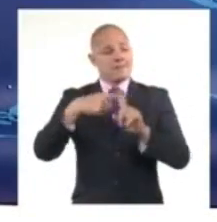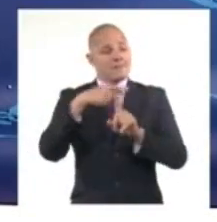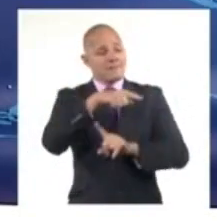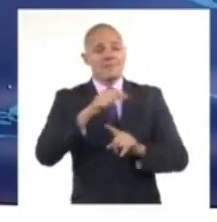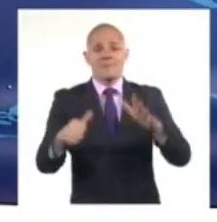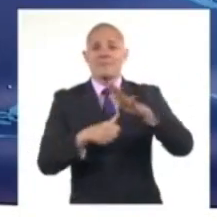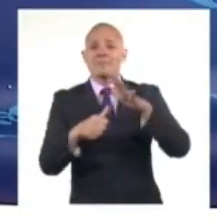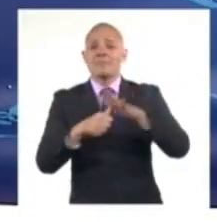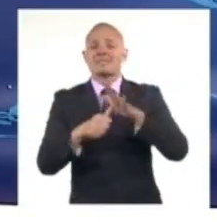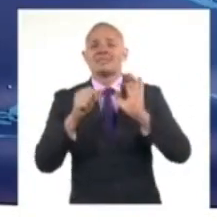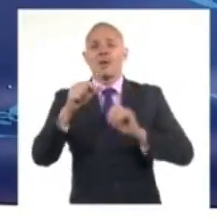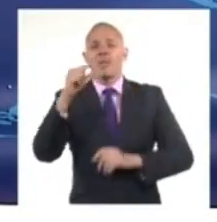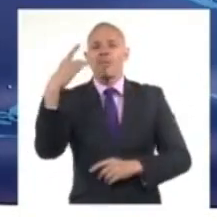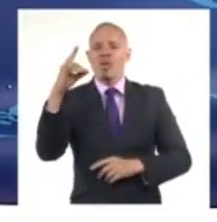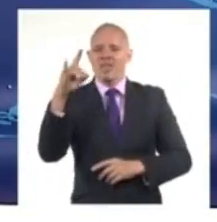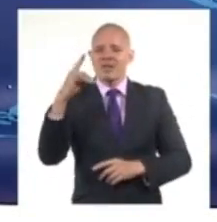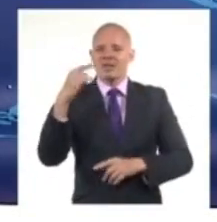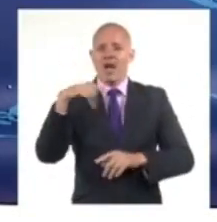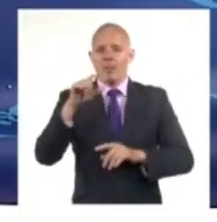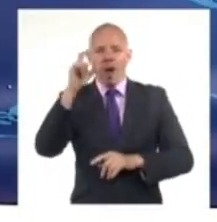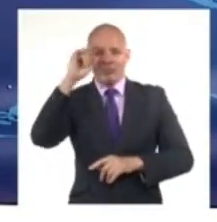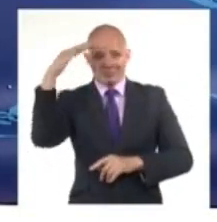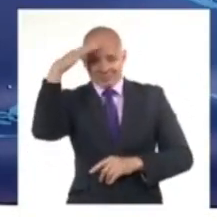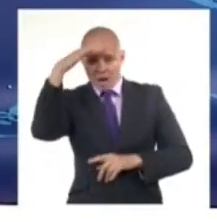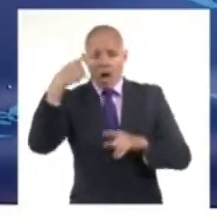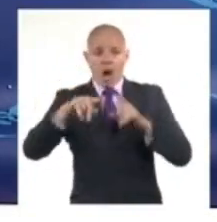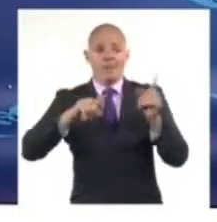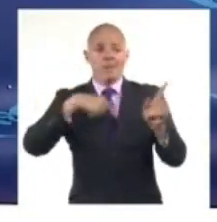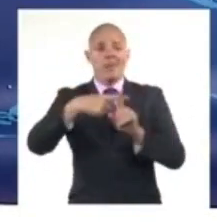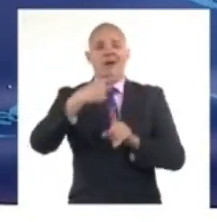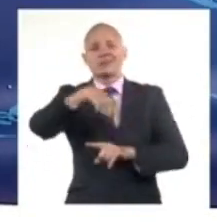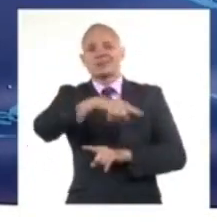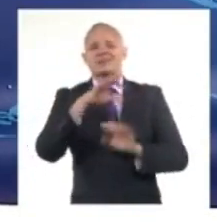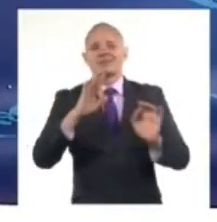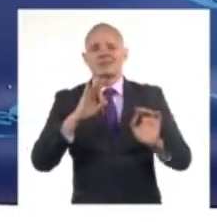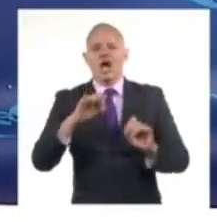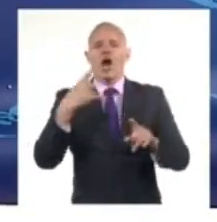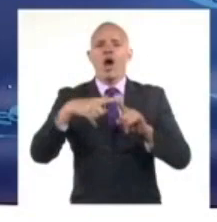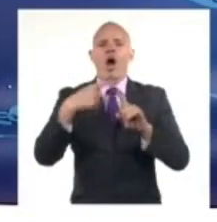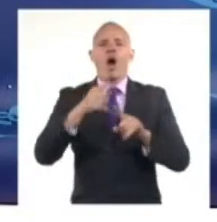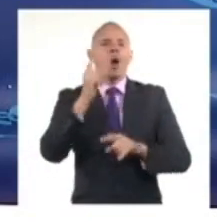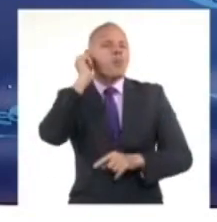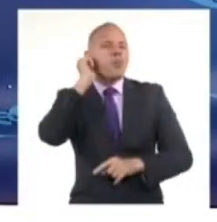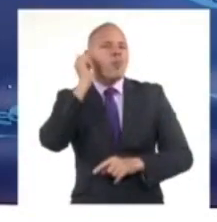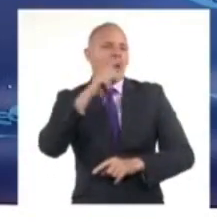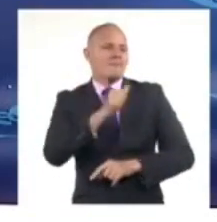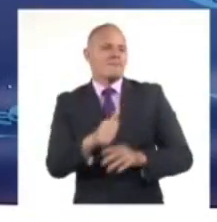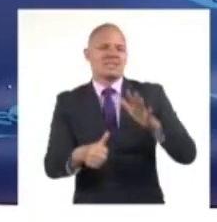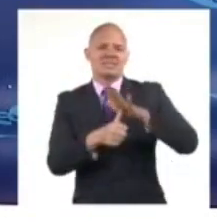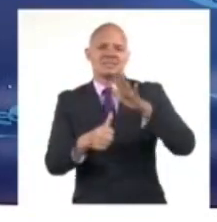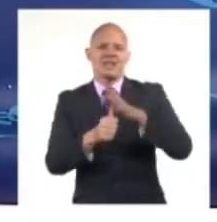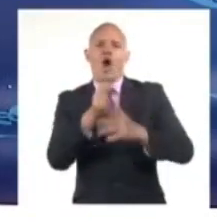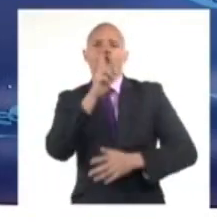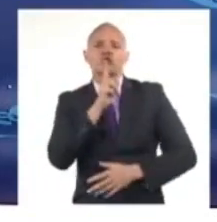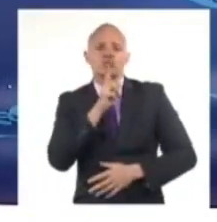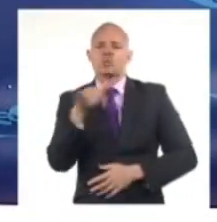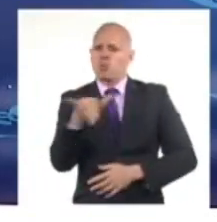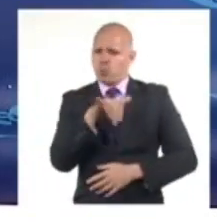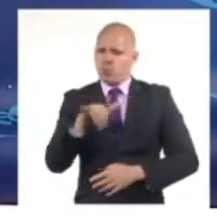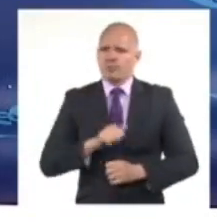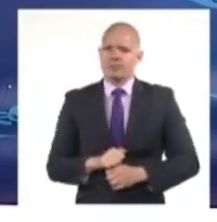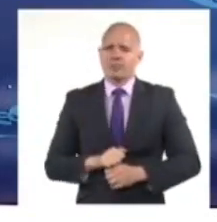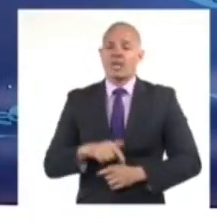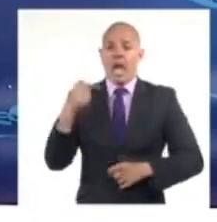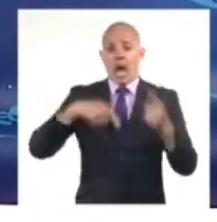Arce Catacora, y de la presidenta de Honduras, Xiomara Castro. La posición de Argentina como presidente de la CELAC expresa la opinión